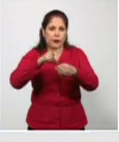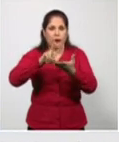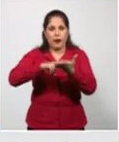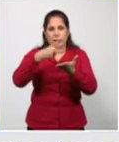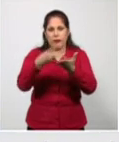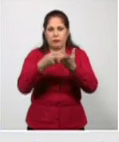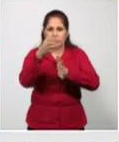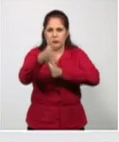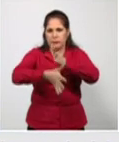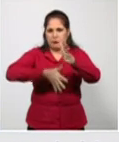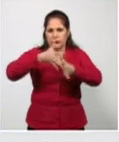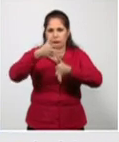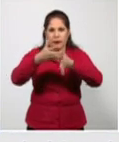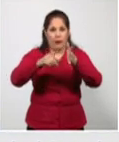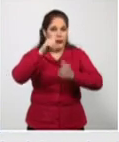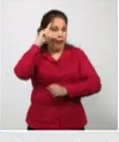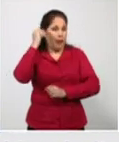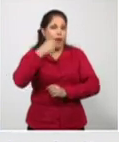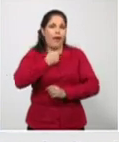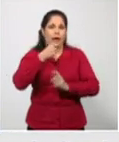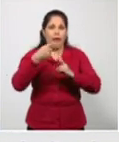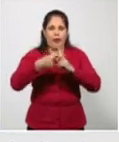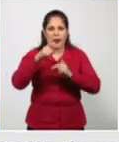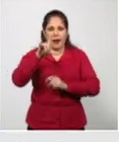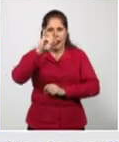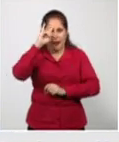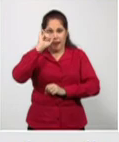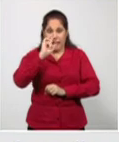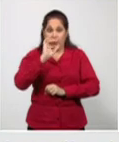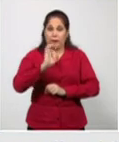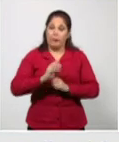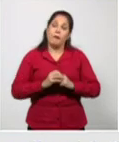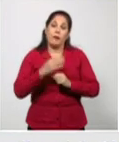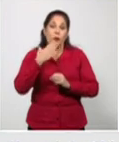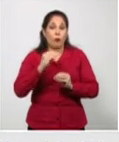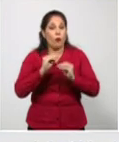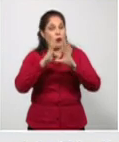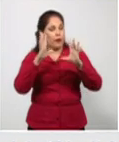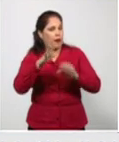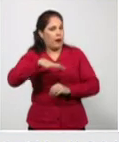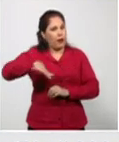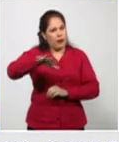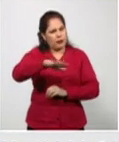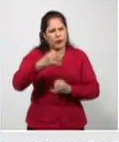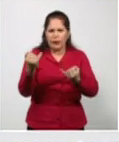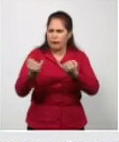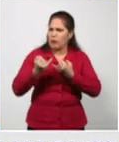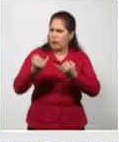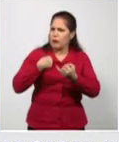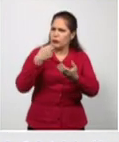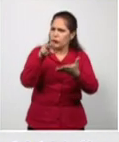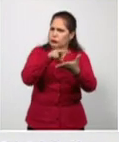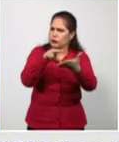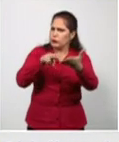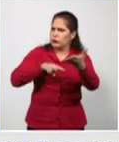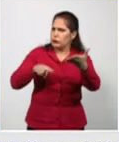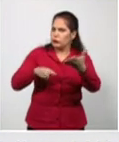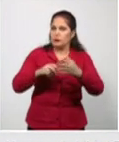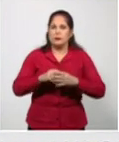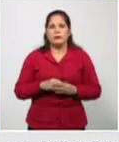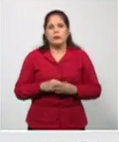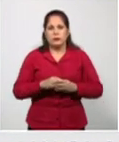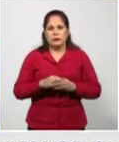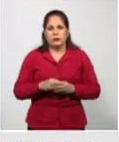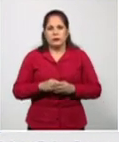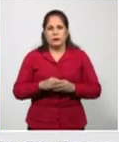lengua de señas, Ceilín Coto. Bienvenida. Y leyendo hoy entre algunas noticias de medios de prensa impresos,